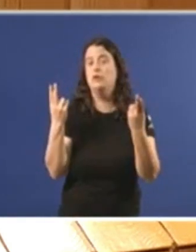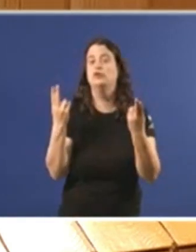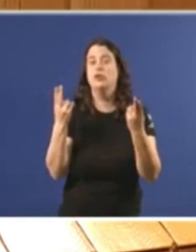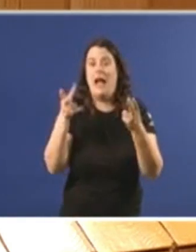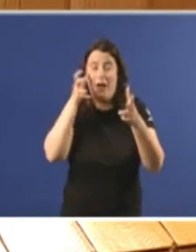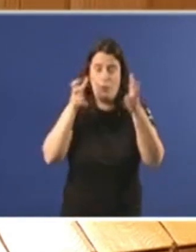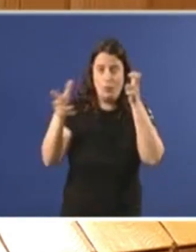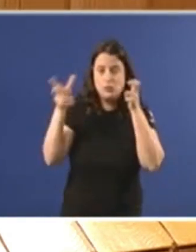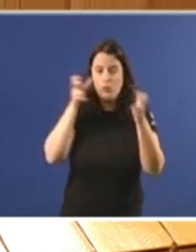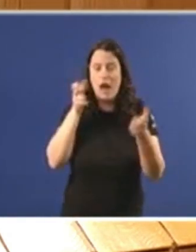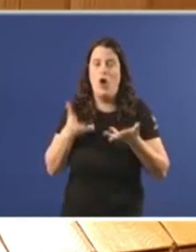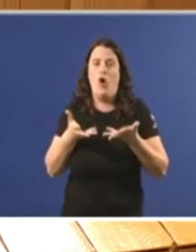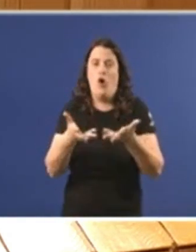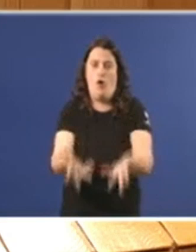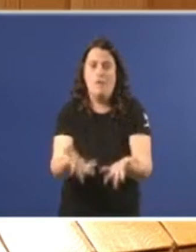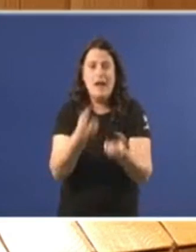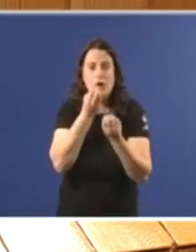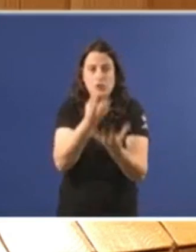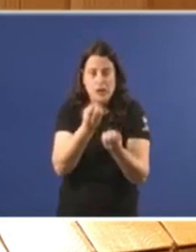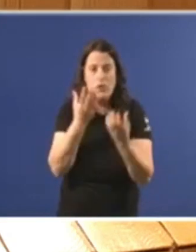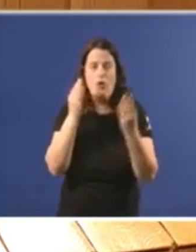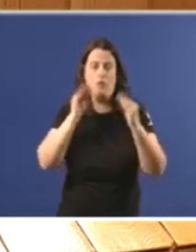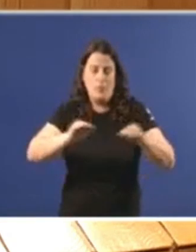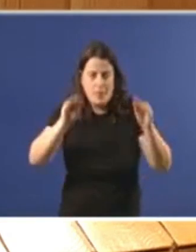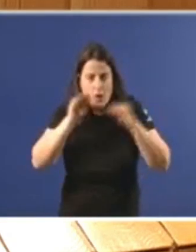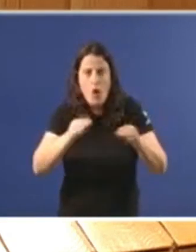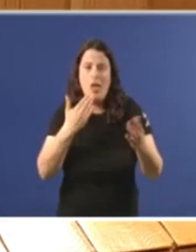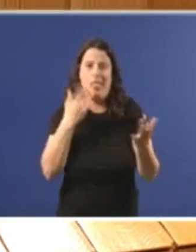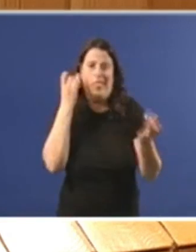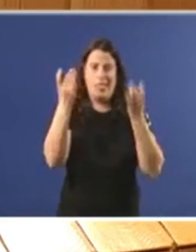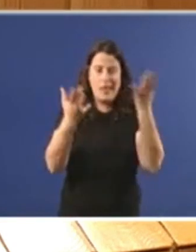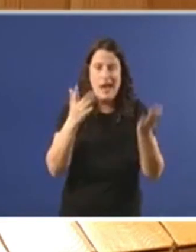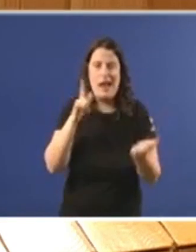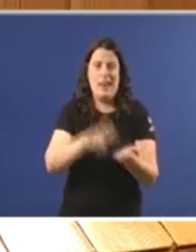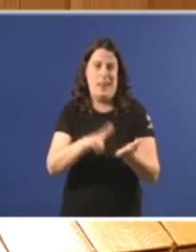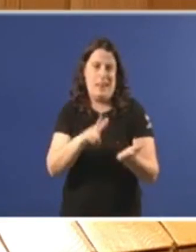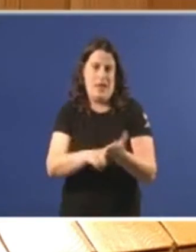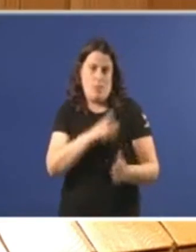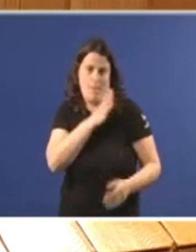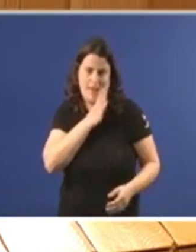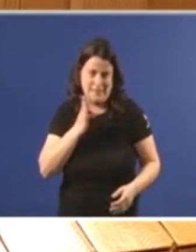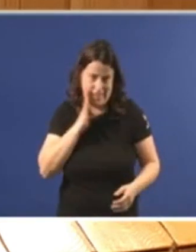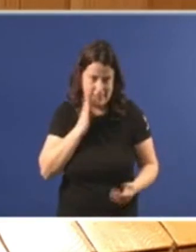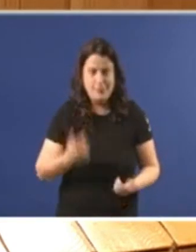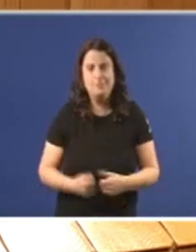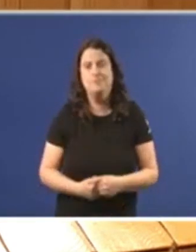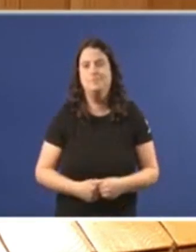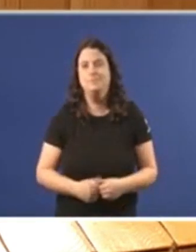ofrezan contidos de formación e entretenimento na súa lingua materna, ao mesmo tempo que